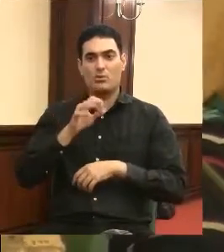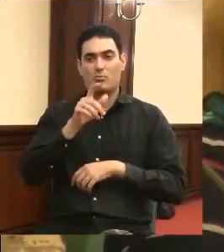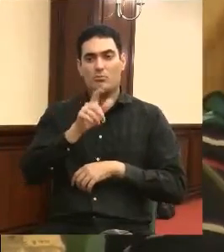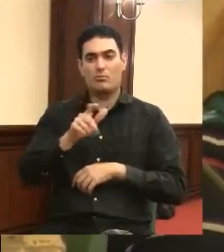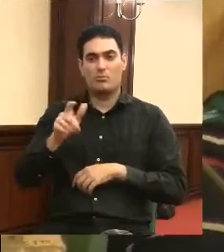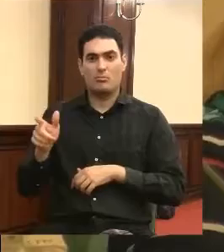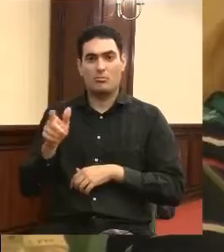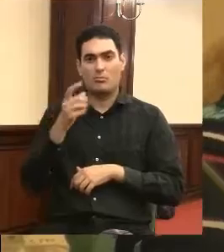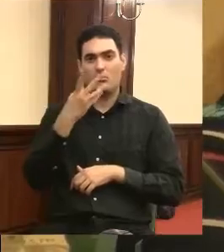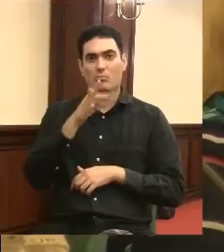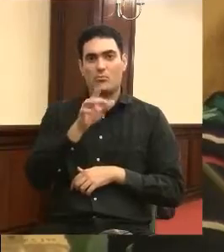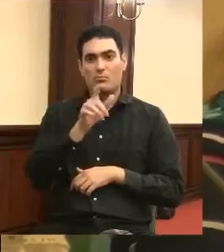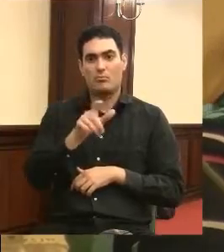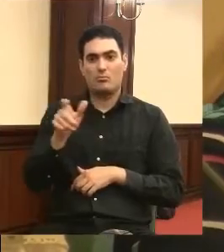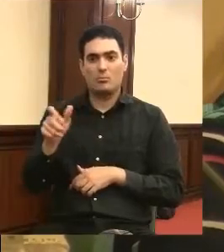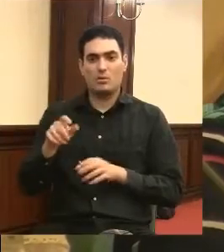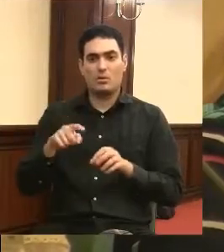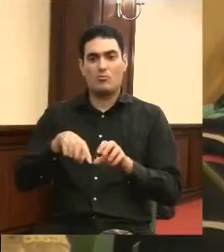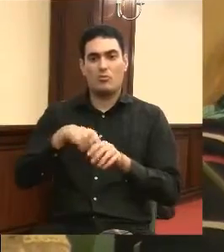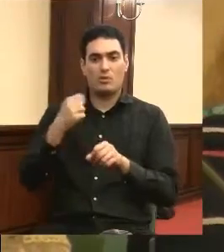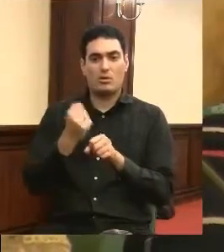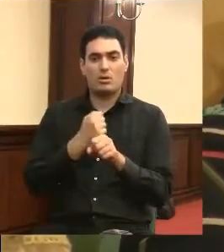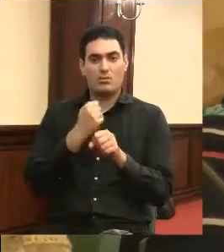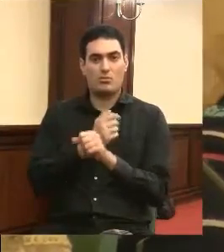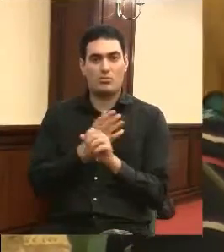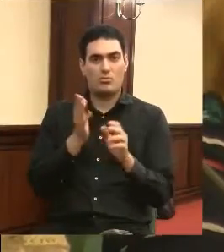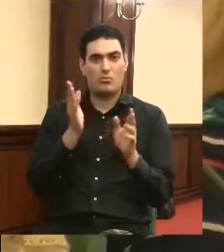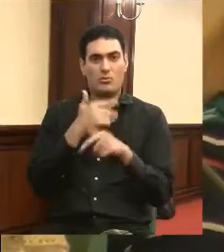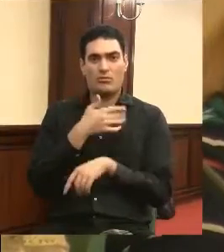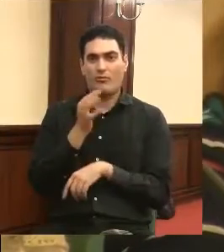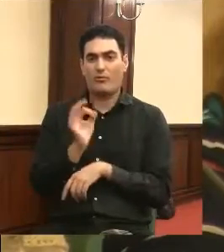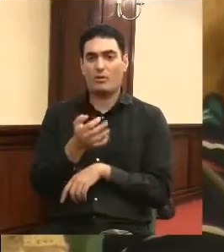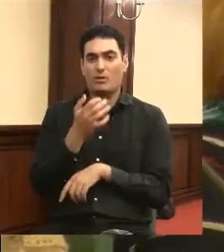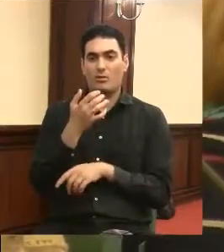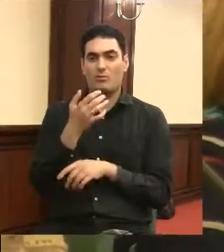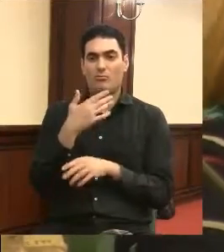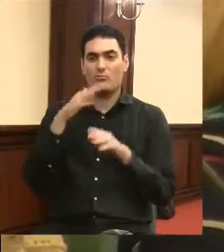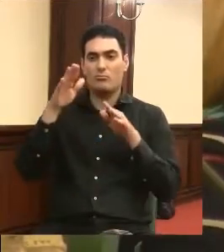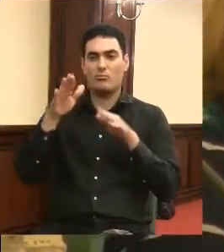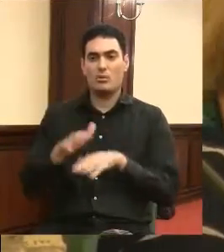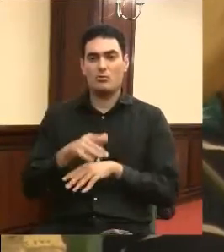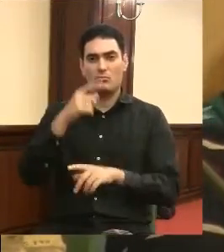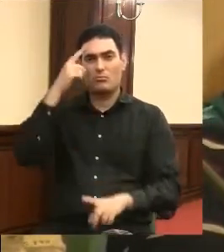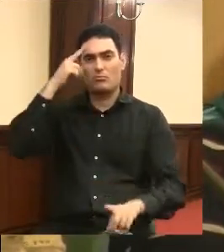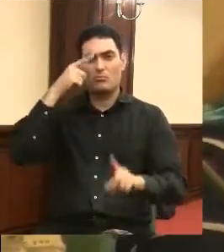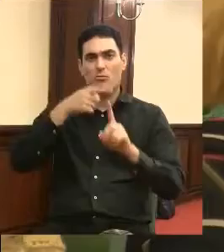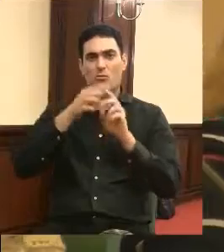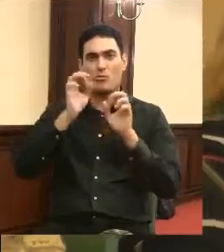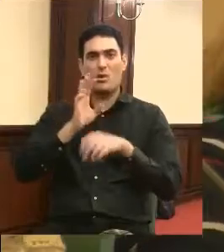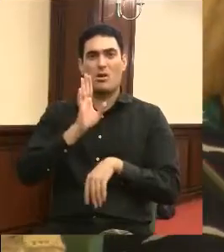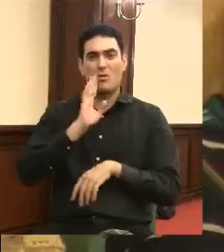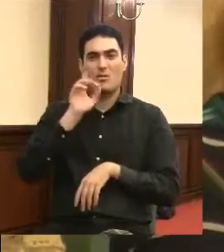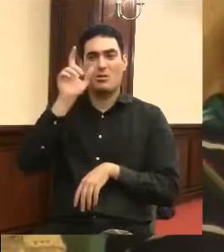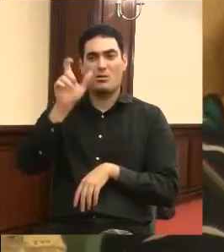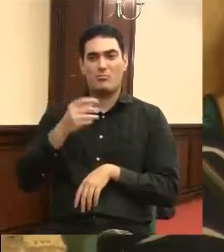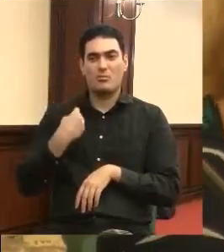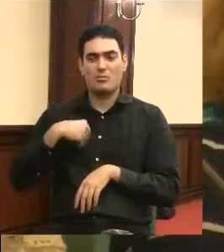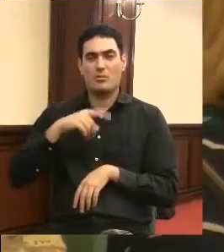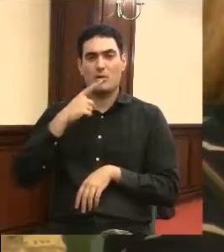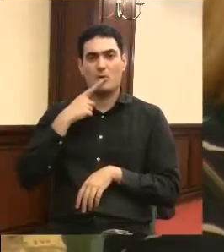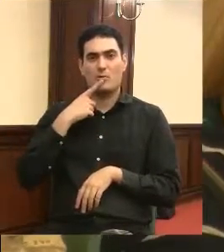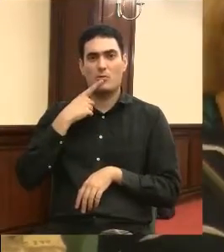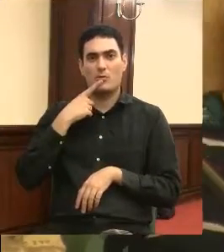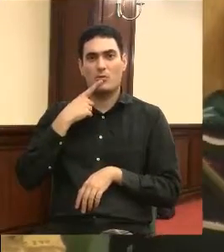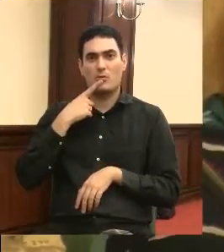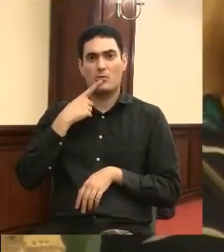hablábamos permite cerrar la cuestión sin tener en cuenta que son 40 personas las que se quedarán sin su puesto de trabajo. Eso sí,